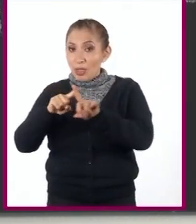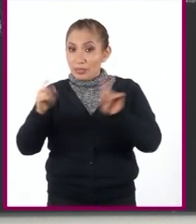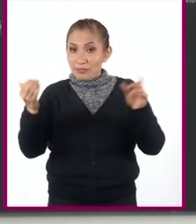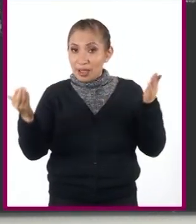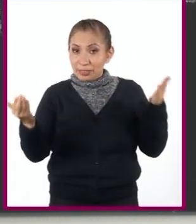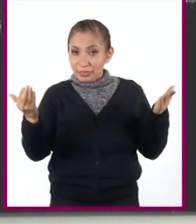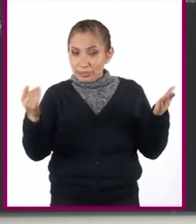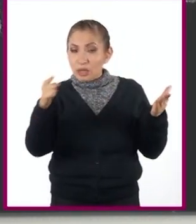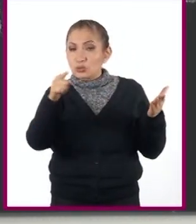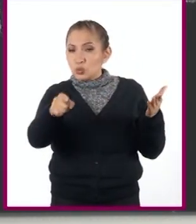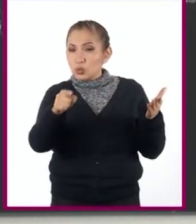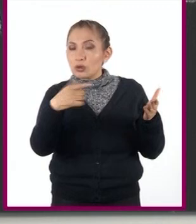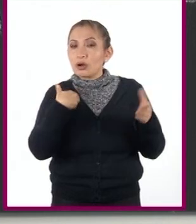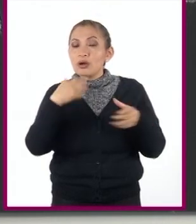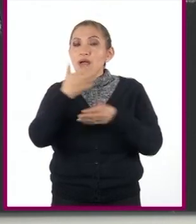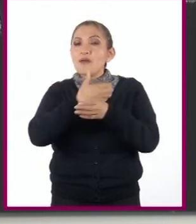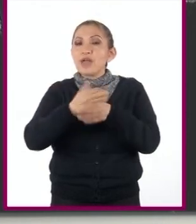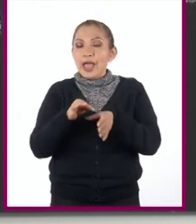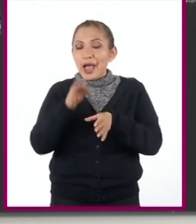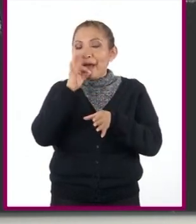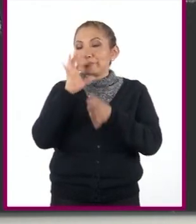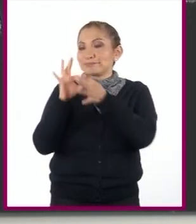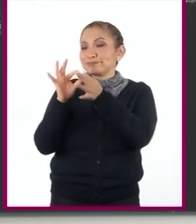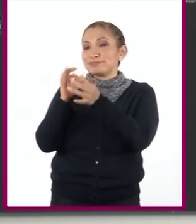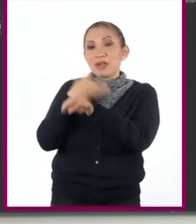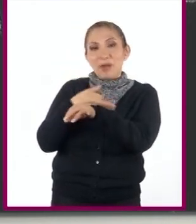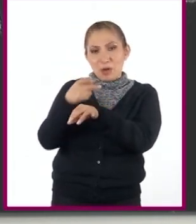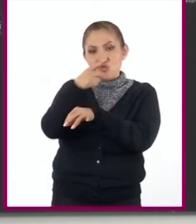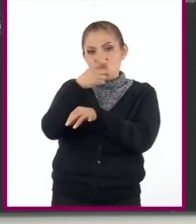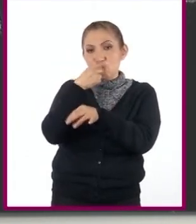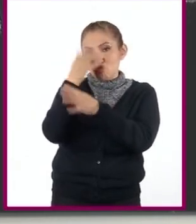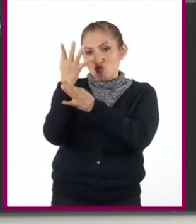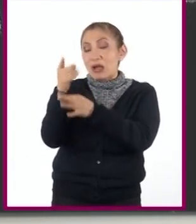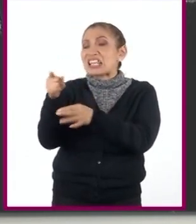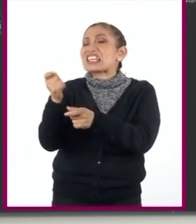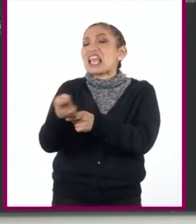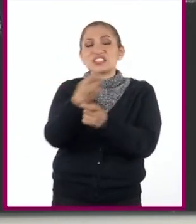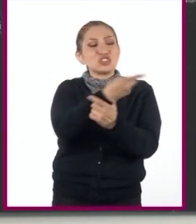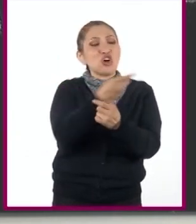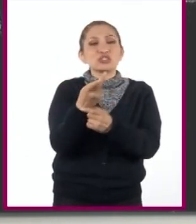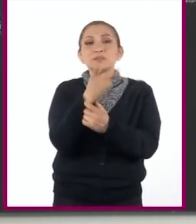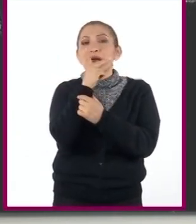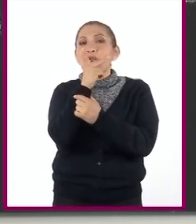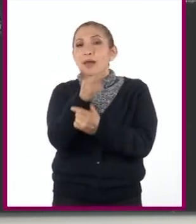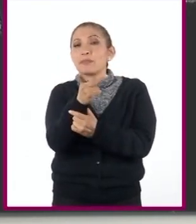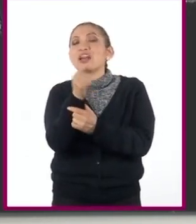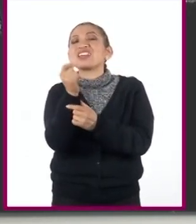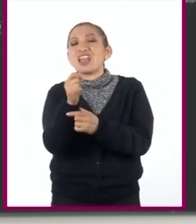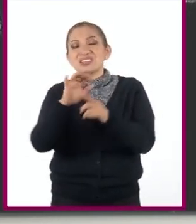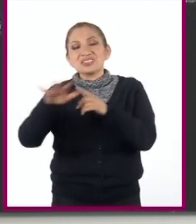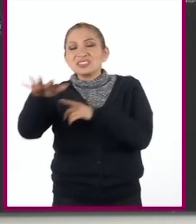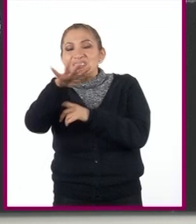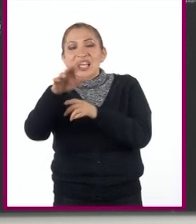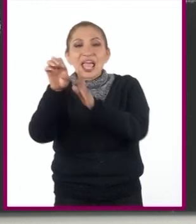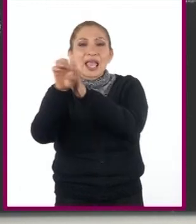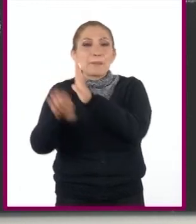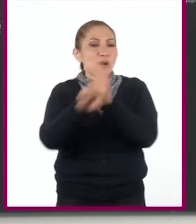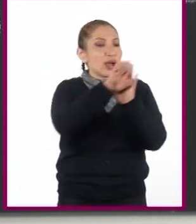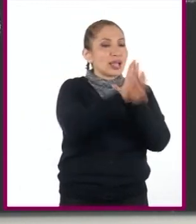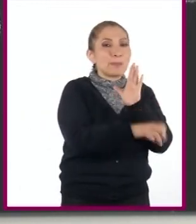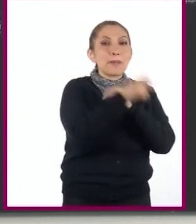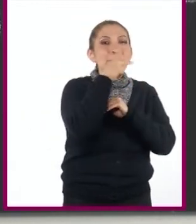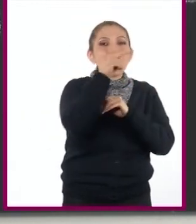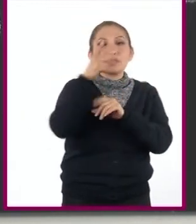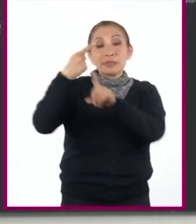temperatura, tómate un rico café y explíquenle a su familia qué significan ambos términos y en qué situaciones usamos el